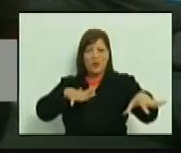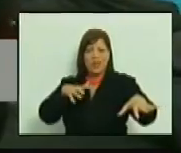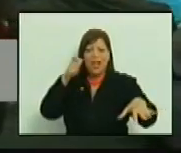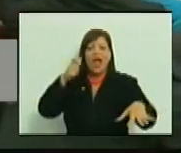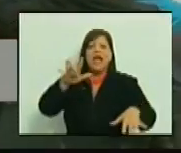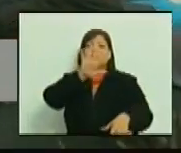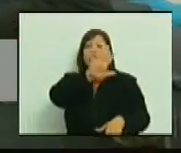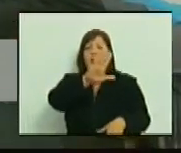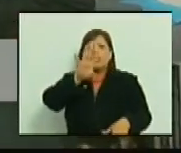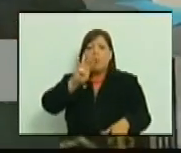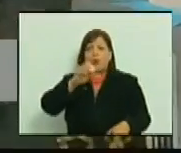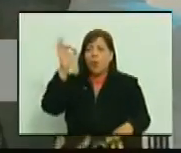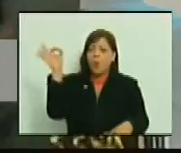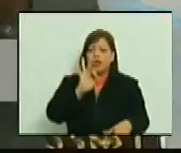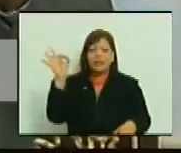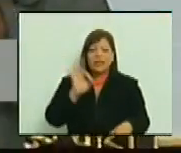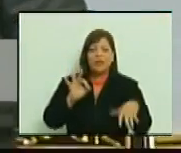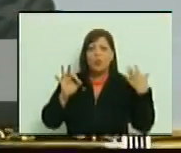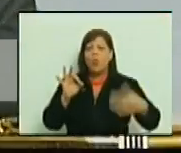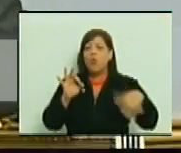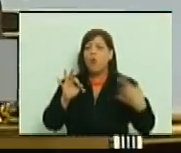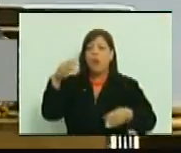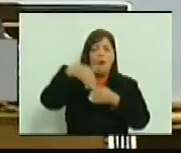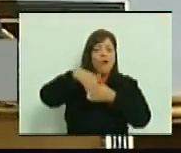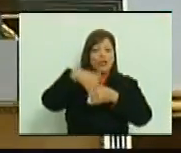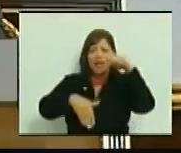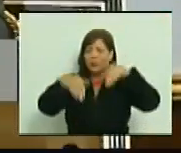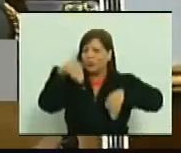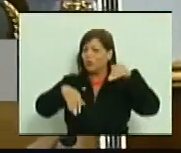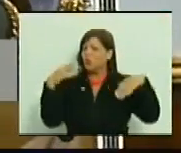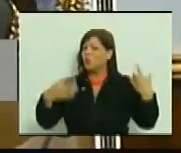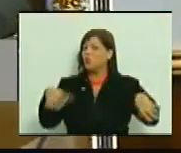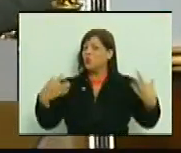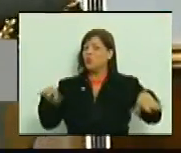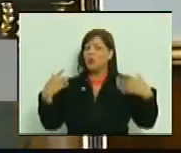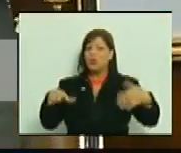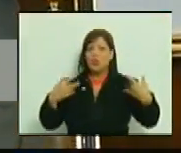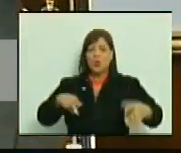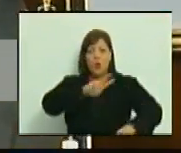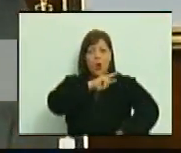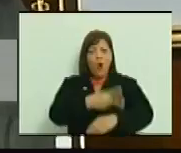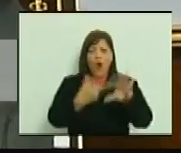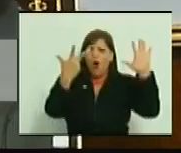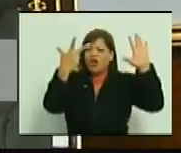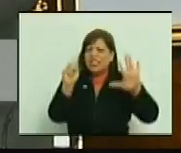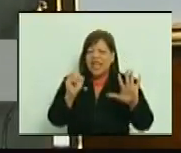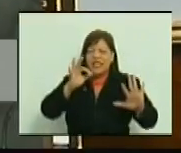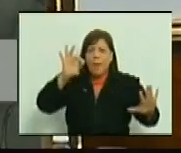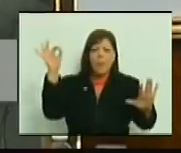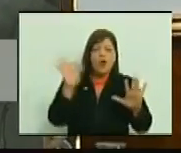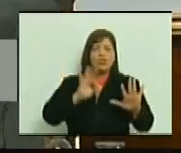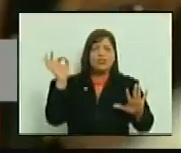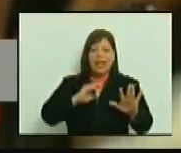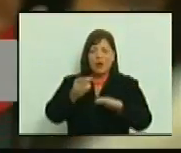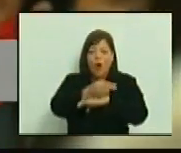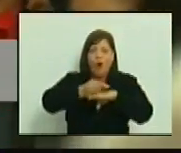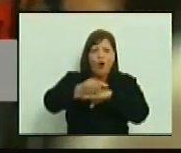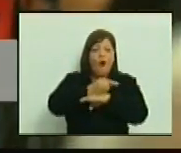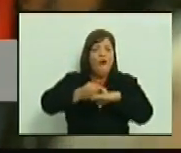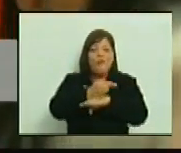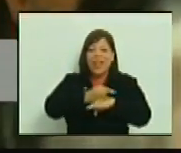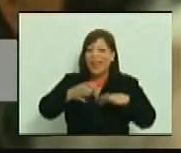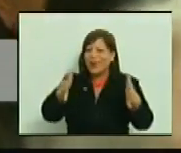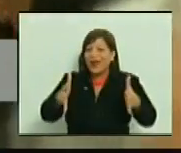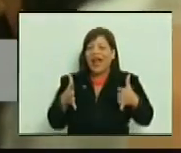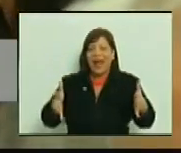con el 54% de los venezolanos, que tengamos más del 80% de las gobernaciones.